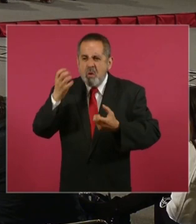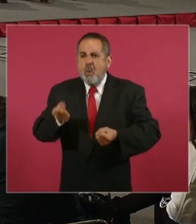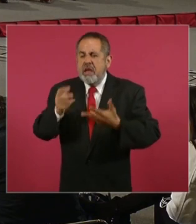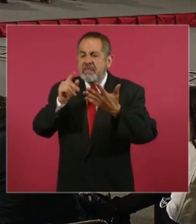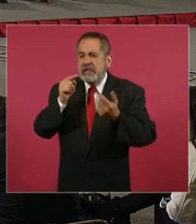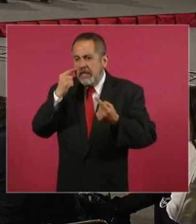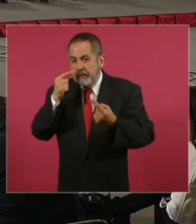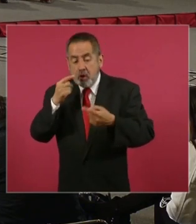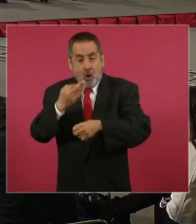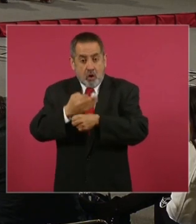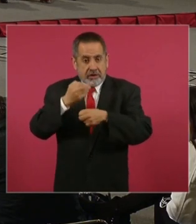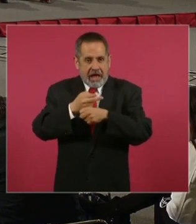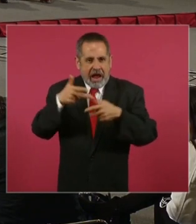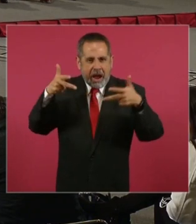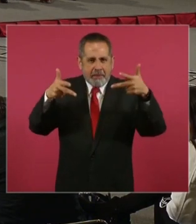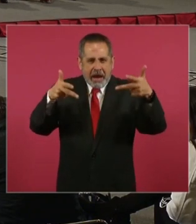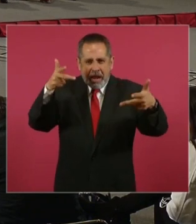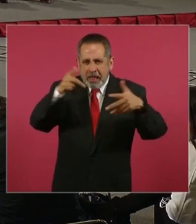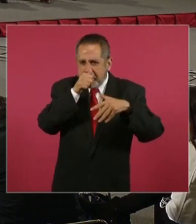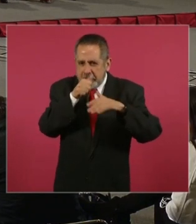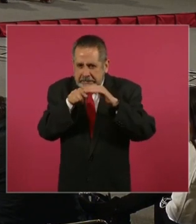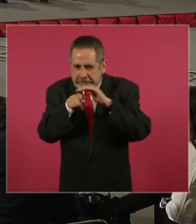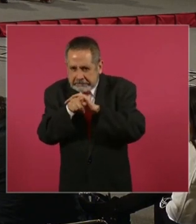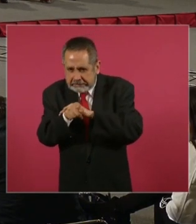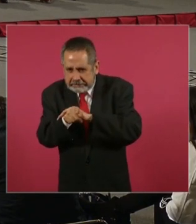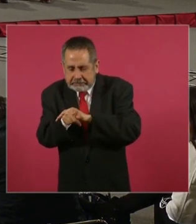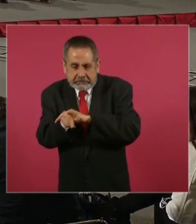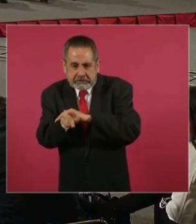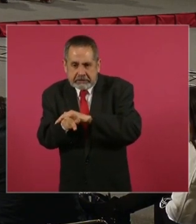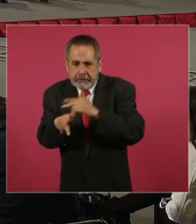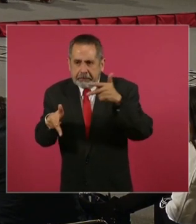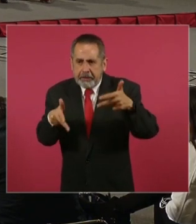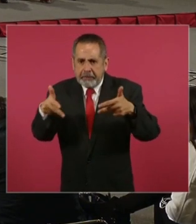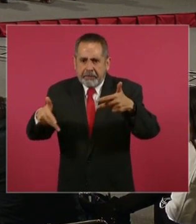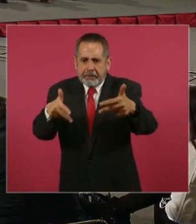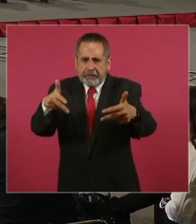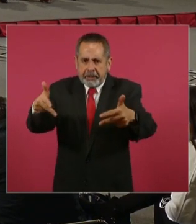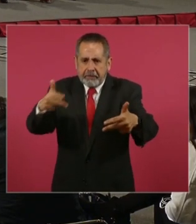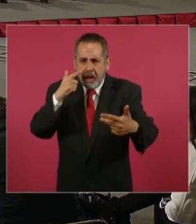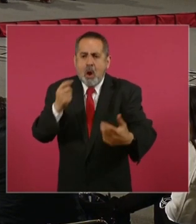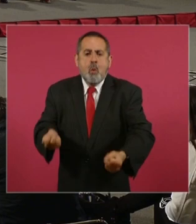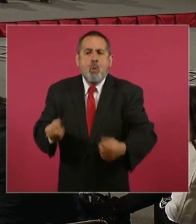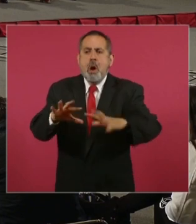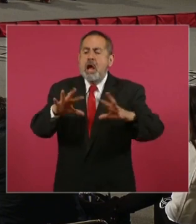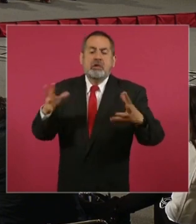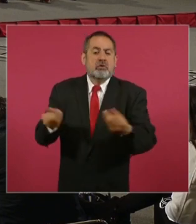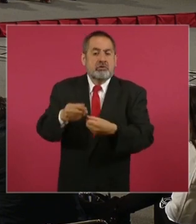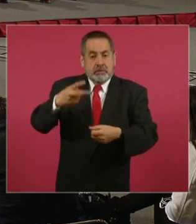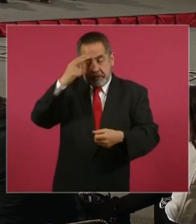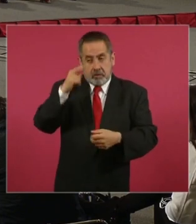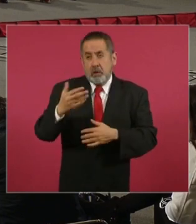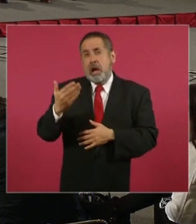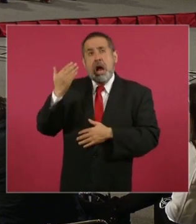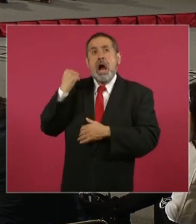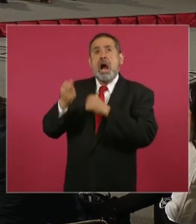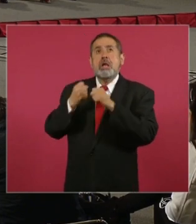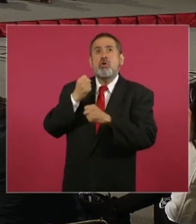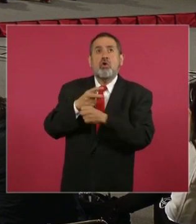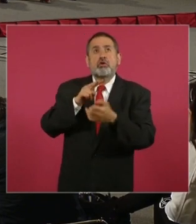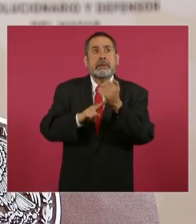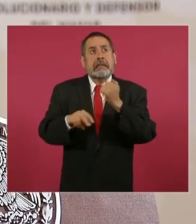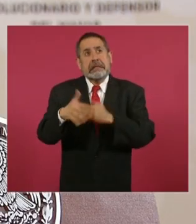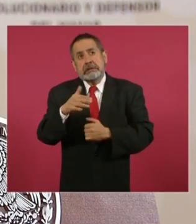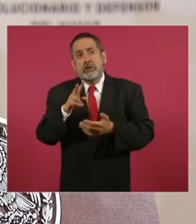que mediante cámaras trampa vamos a identificar cuántos jaguares hay en México. Ya hay unos datos de